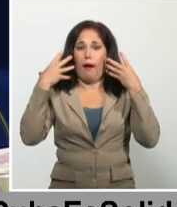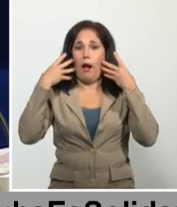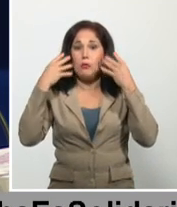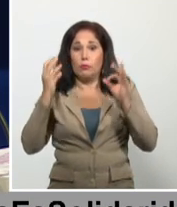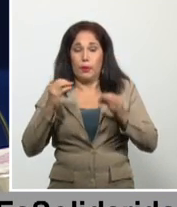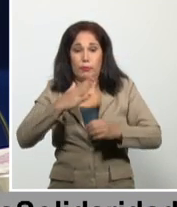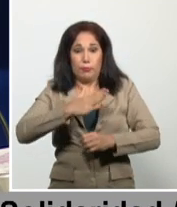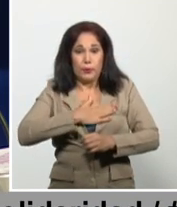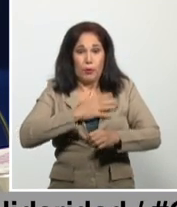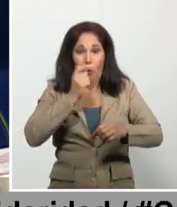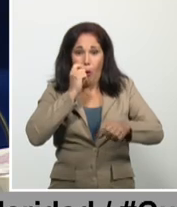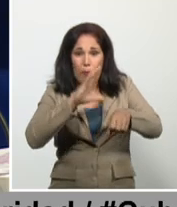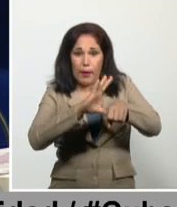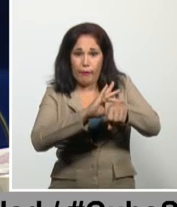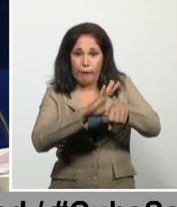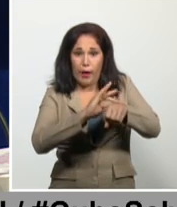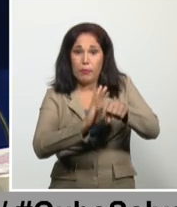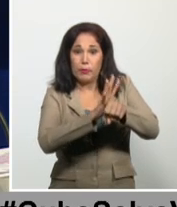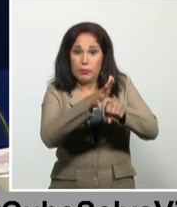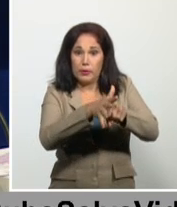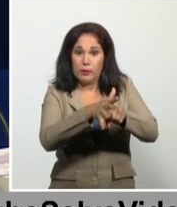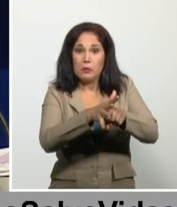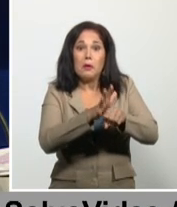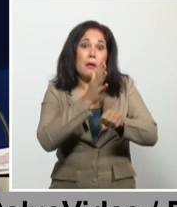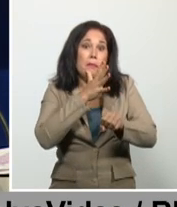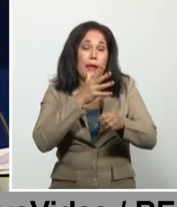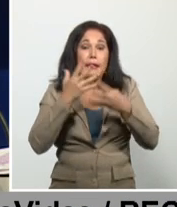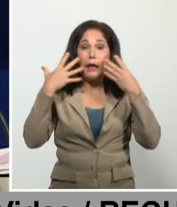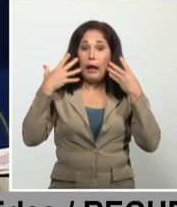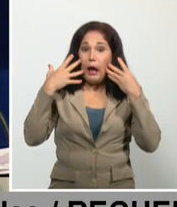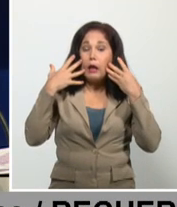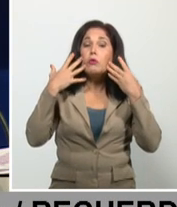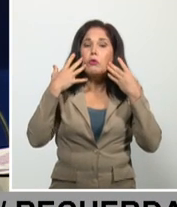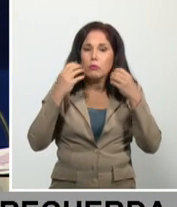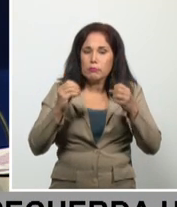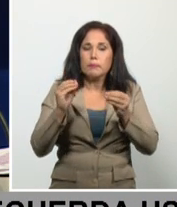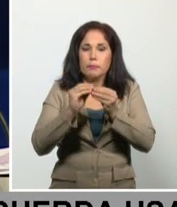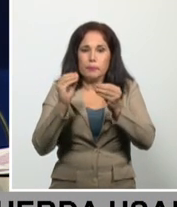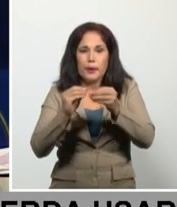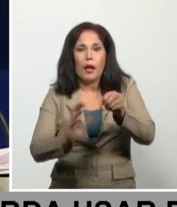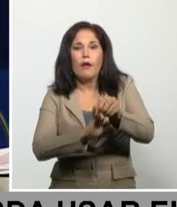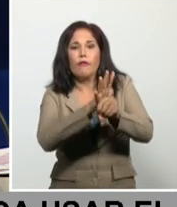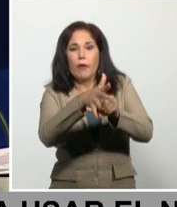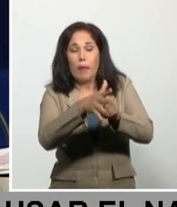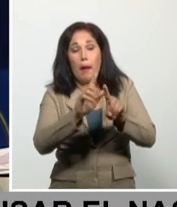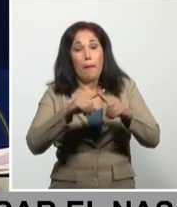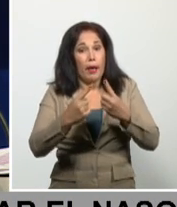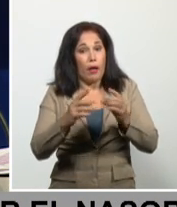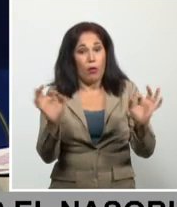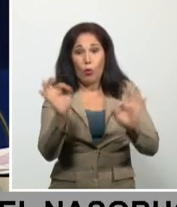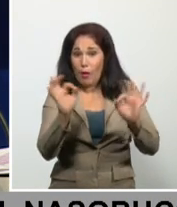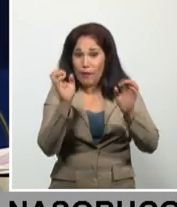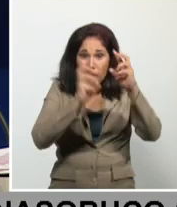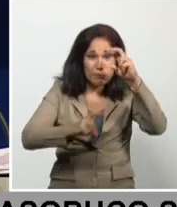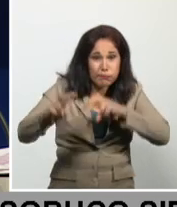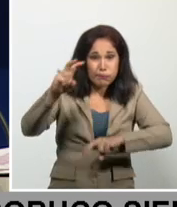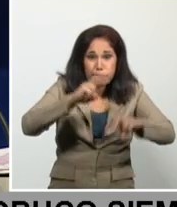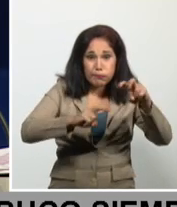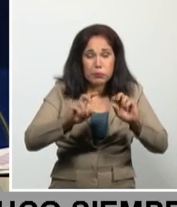Ese gato parece que desarrolló la enfermedad, pero de todas formas no ha habido